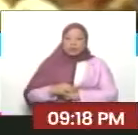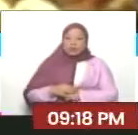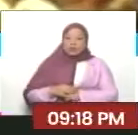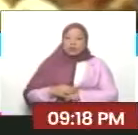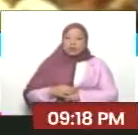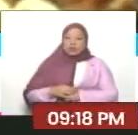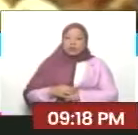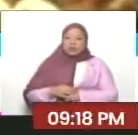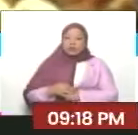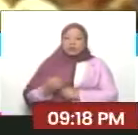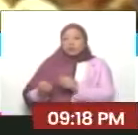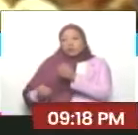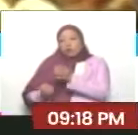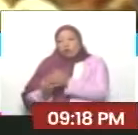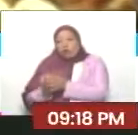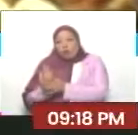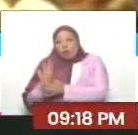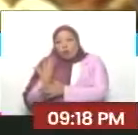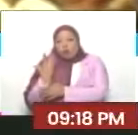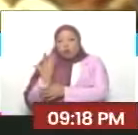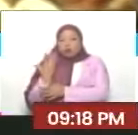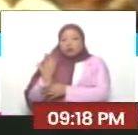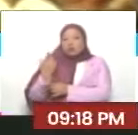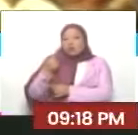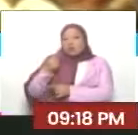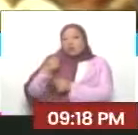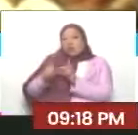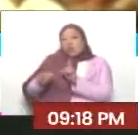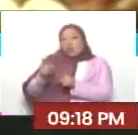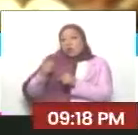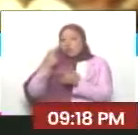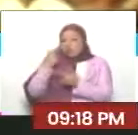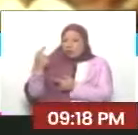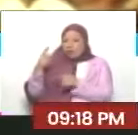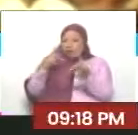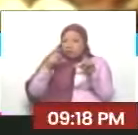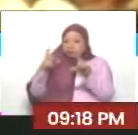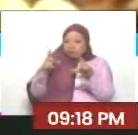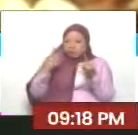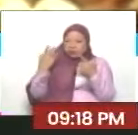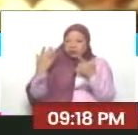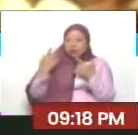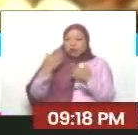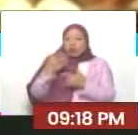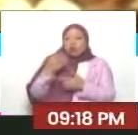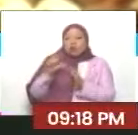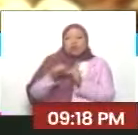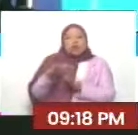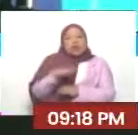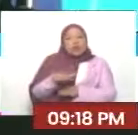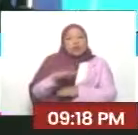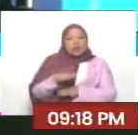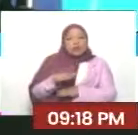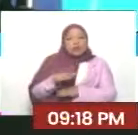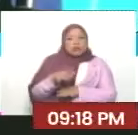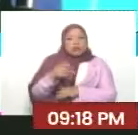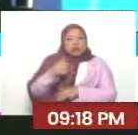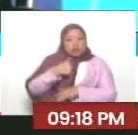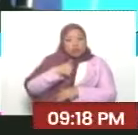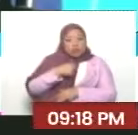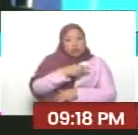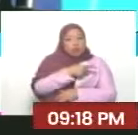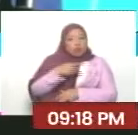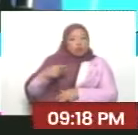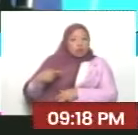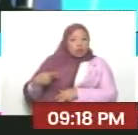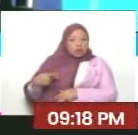flores. Clavel, como usted la nombró, lirios, helveras, algunas están por ahí, pero bueno. ¿Dos Santos viene de dónde? Portugués. ¿De qué